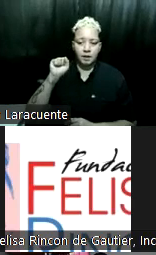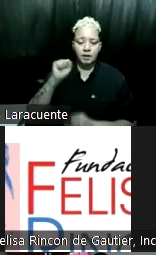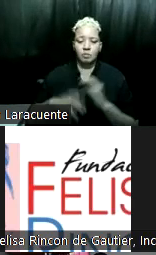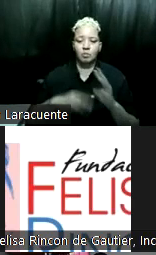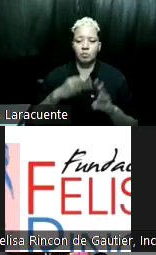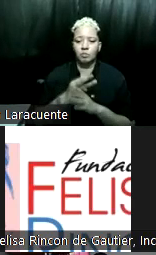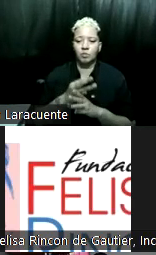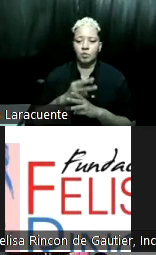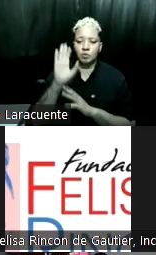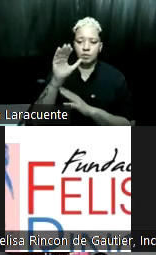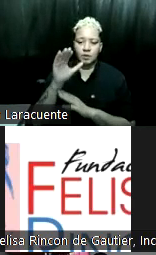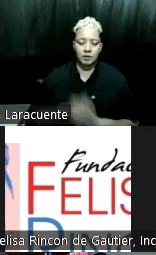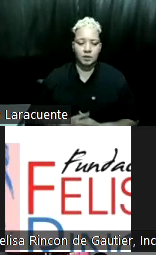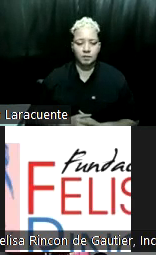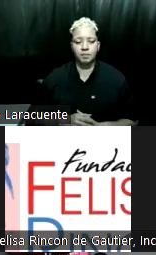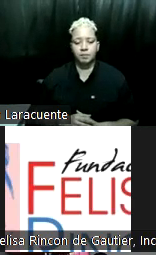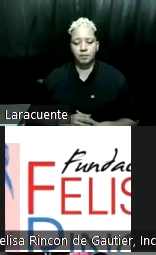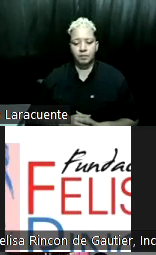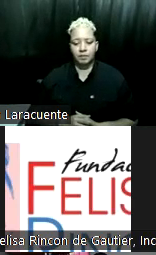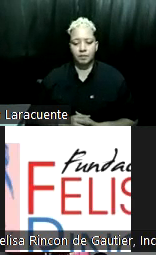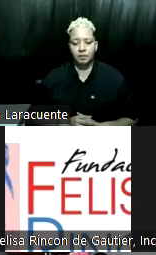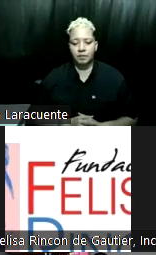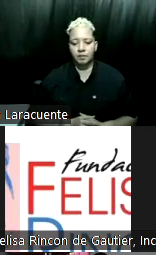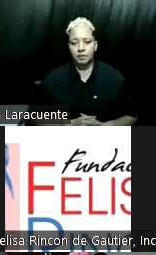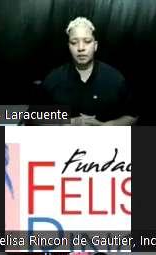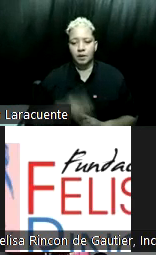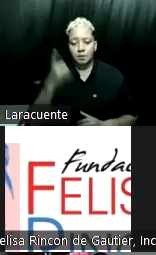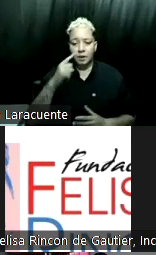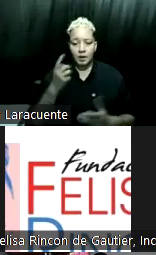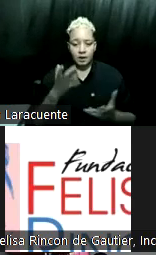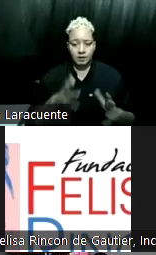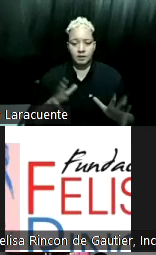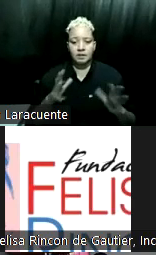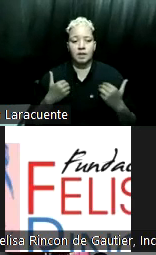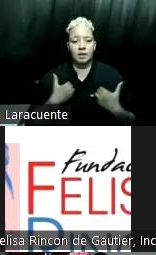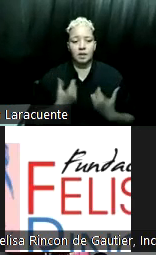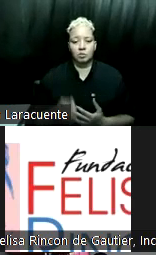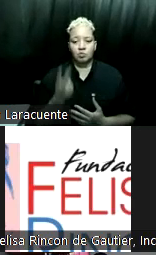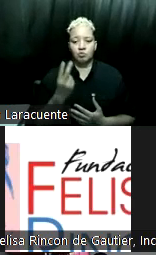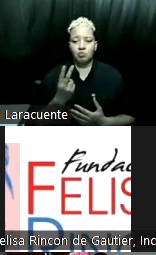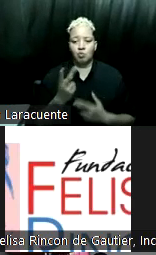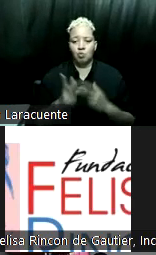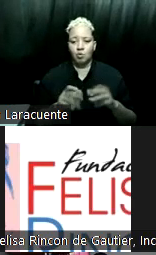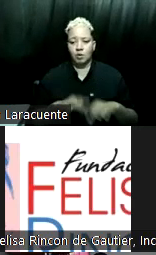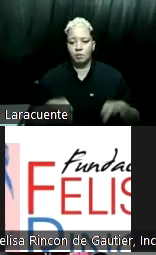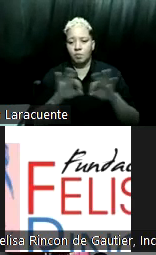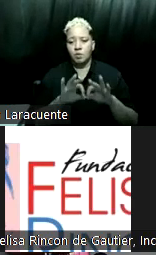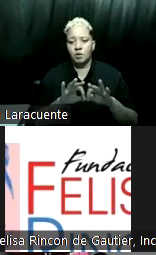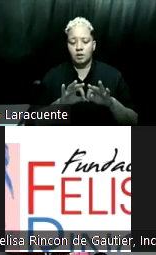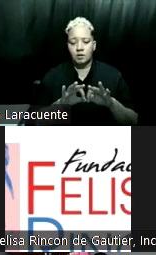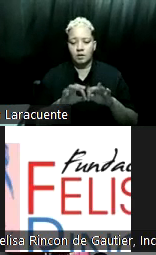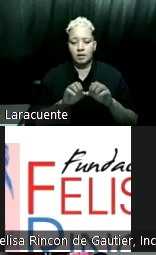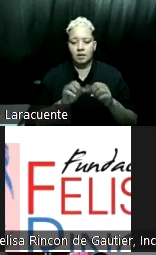mundo básquet. Para finalizar, traigo a colación que existen dos importantes salones de la